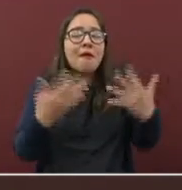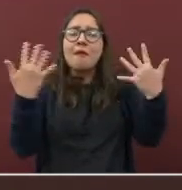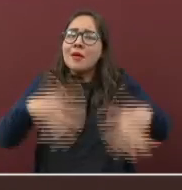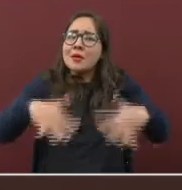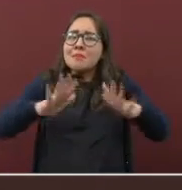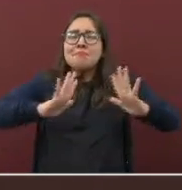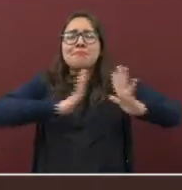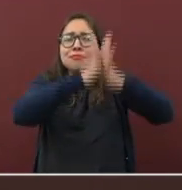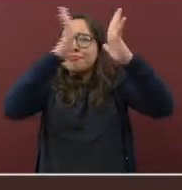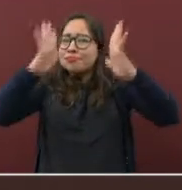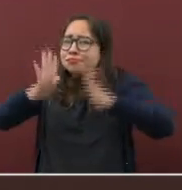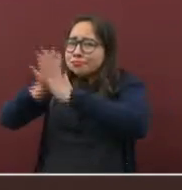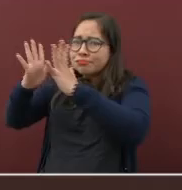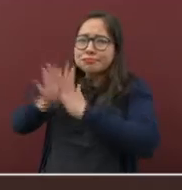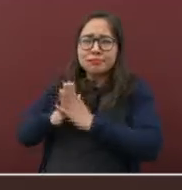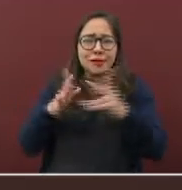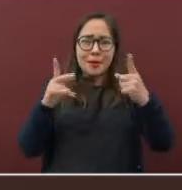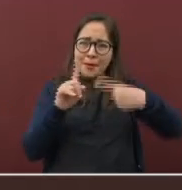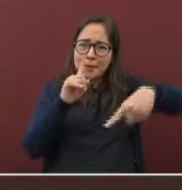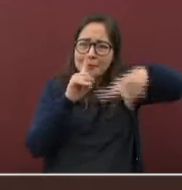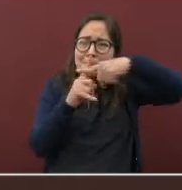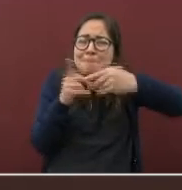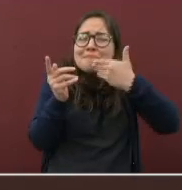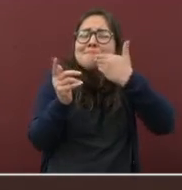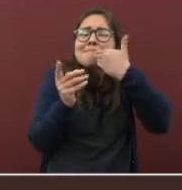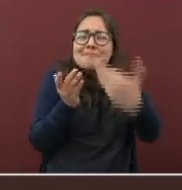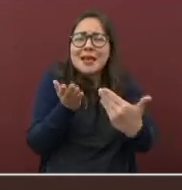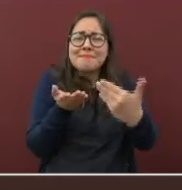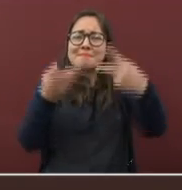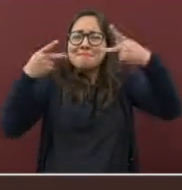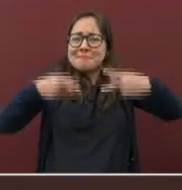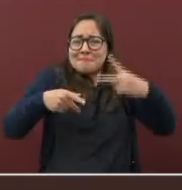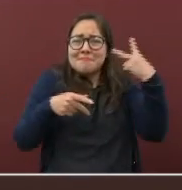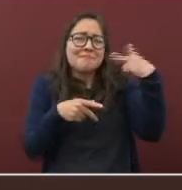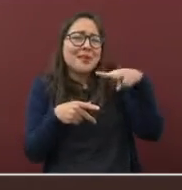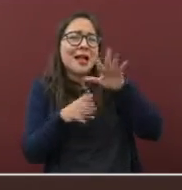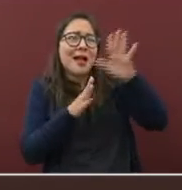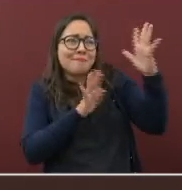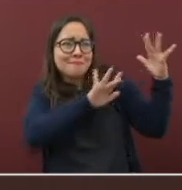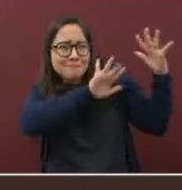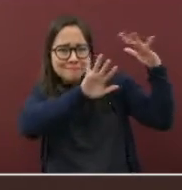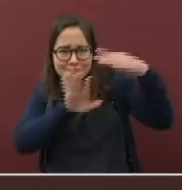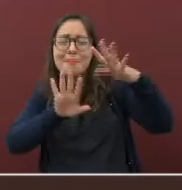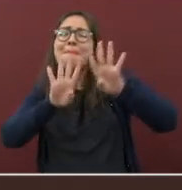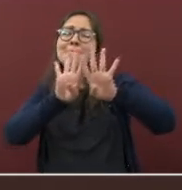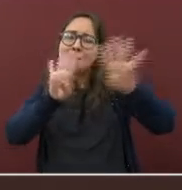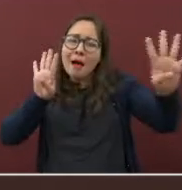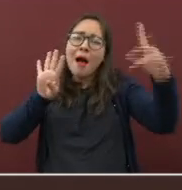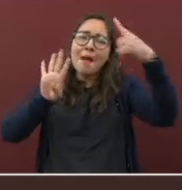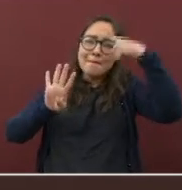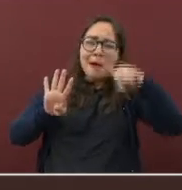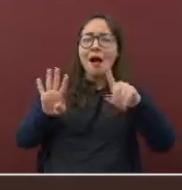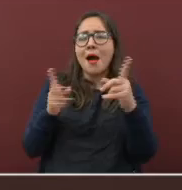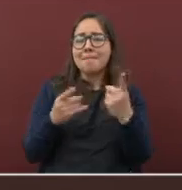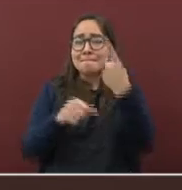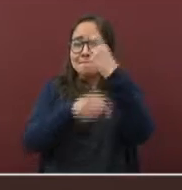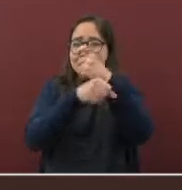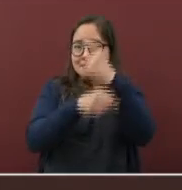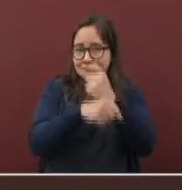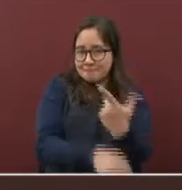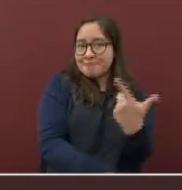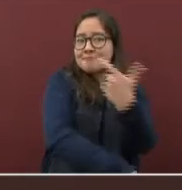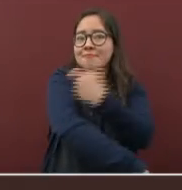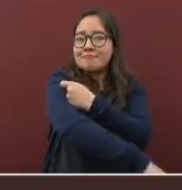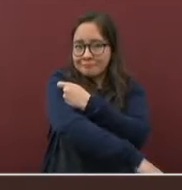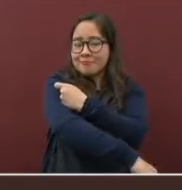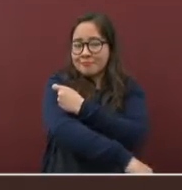participación la participación positiva de los jarochos al acudir a la aplicación de la primera dosis de la vacuna